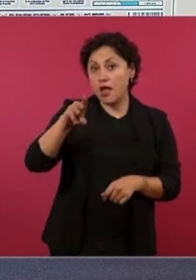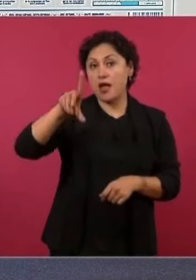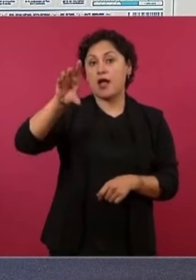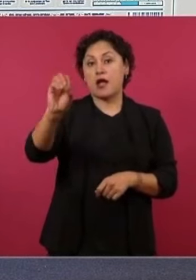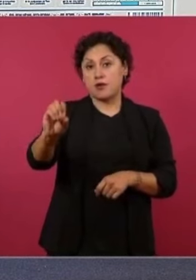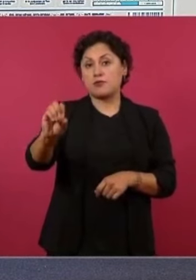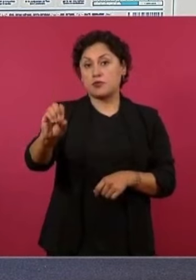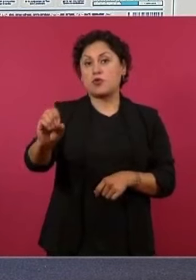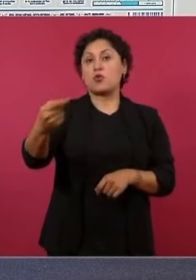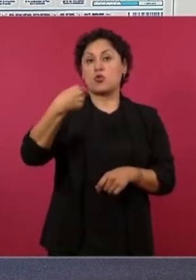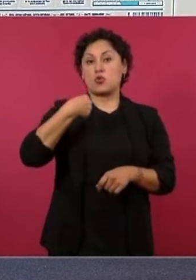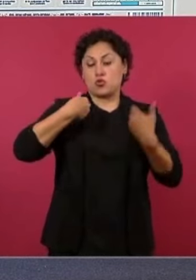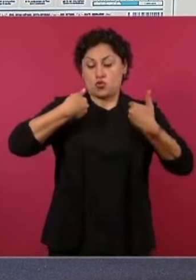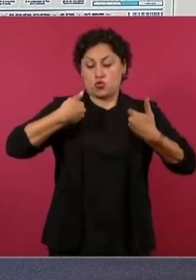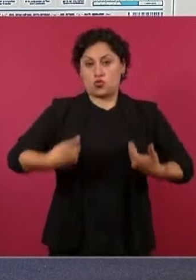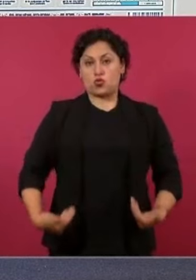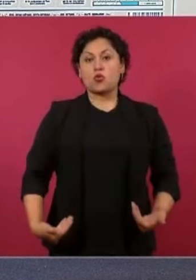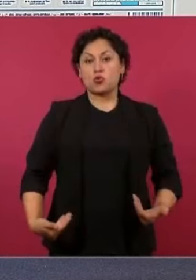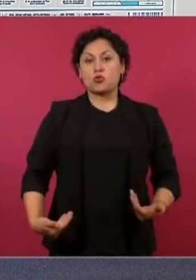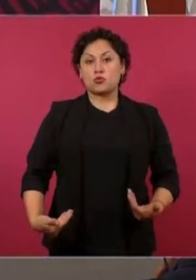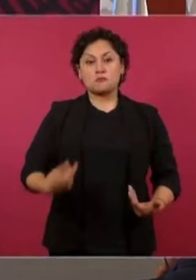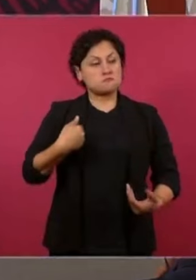soy totalmente autoacarreado.